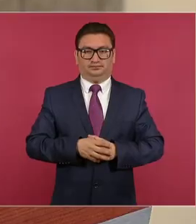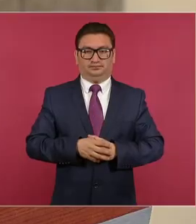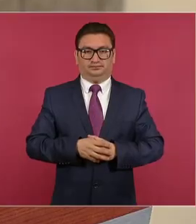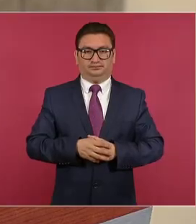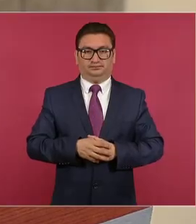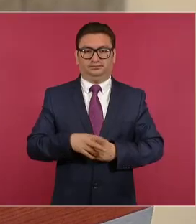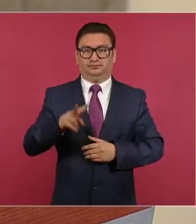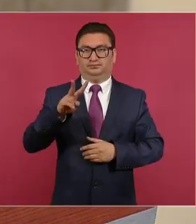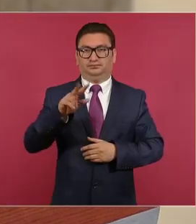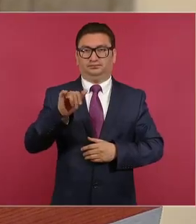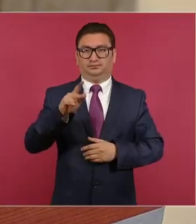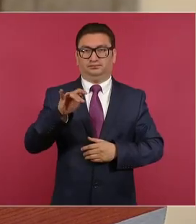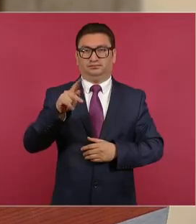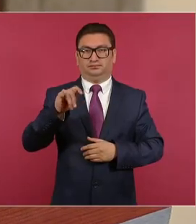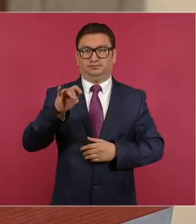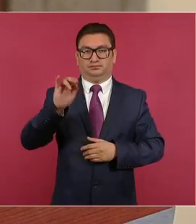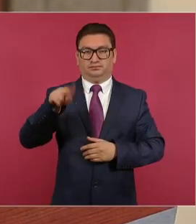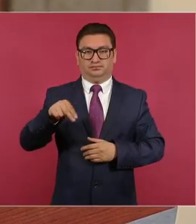Valentín